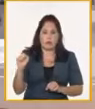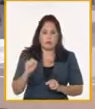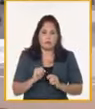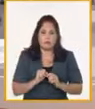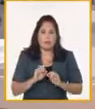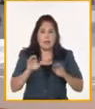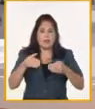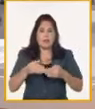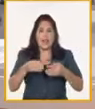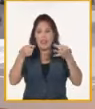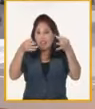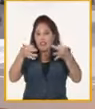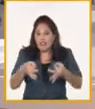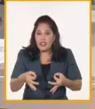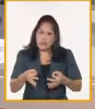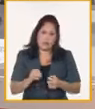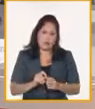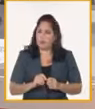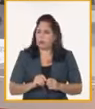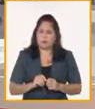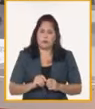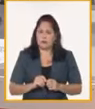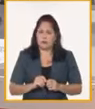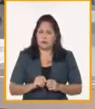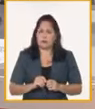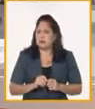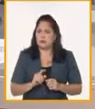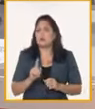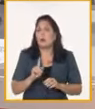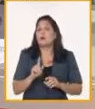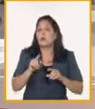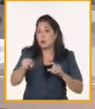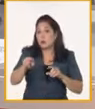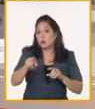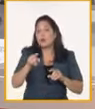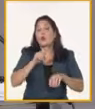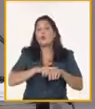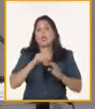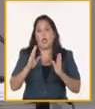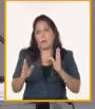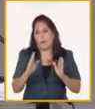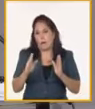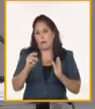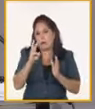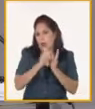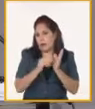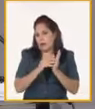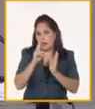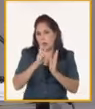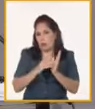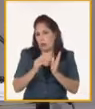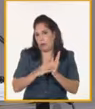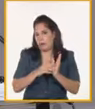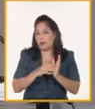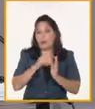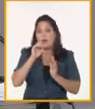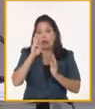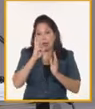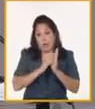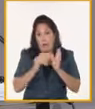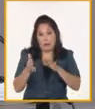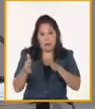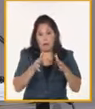pueden ser parciales hasta que se resuelva la se da un un término va ahora se han concedido de 60 días